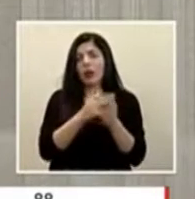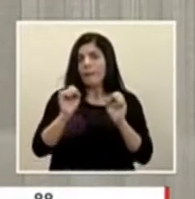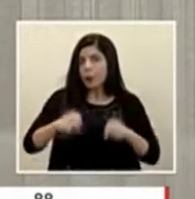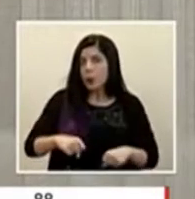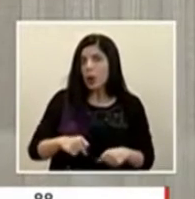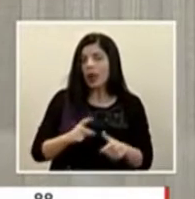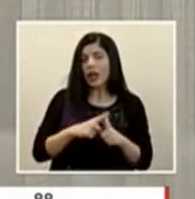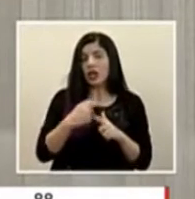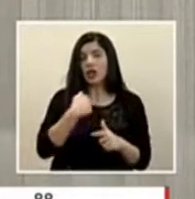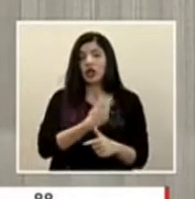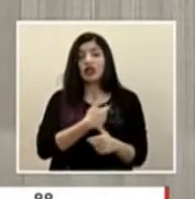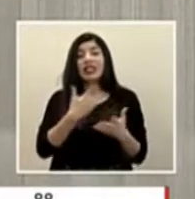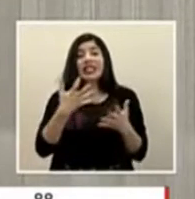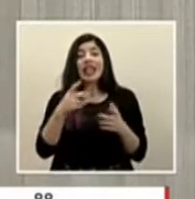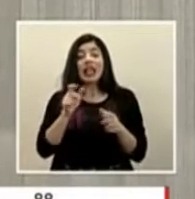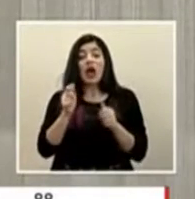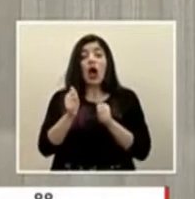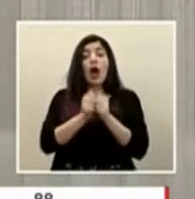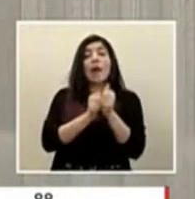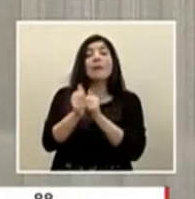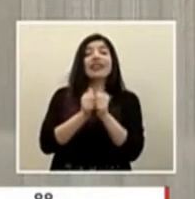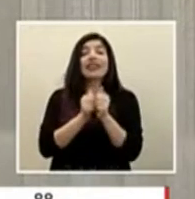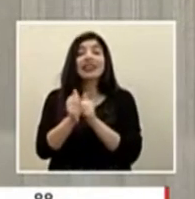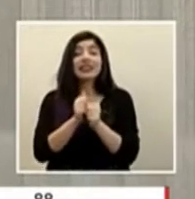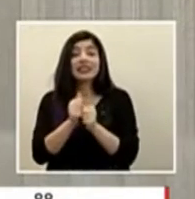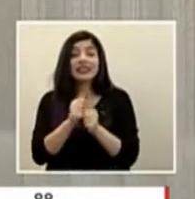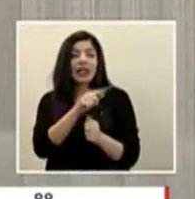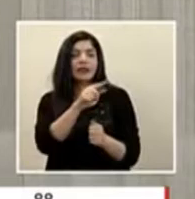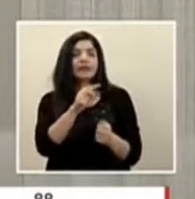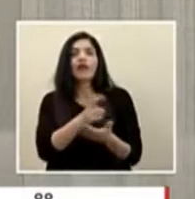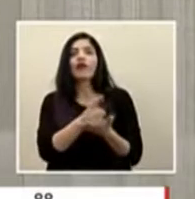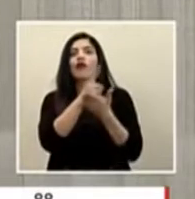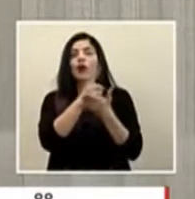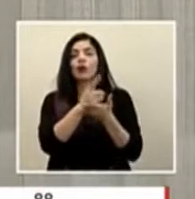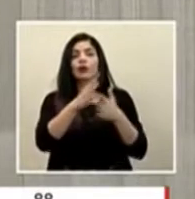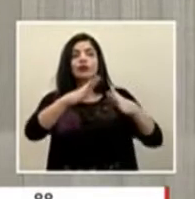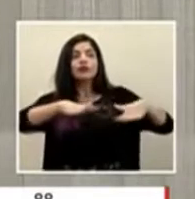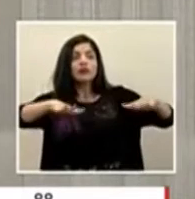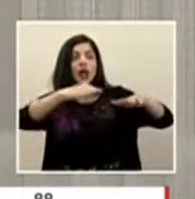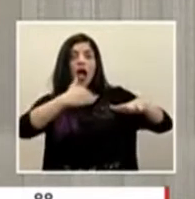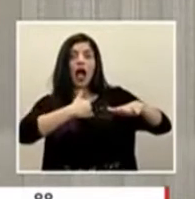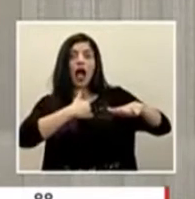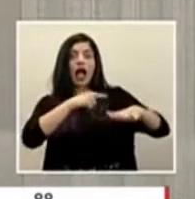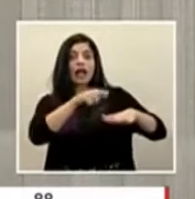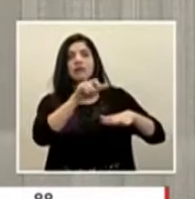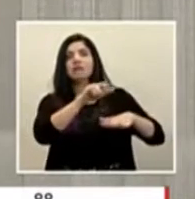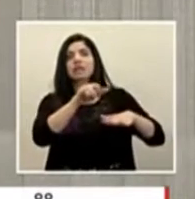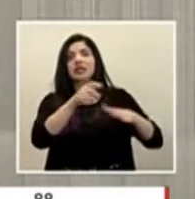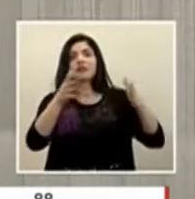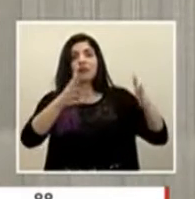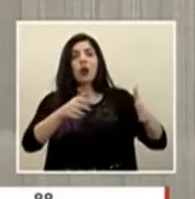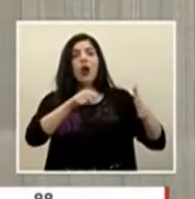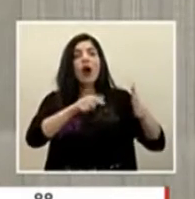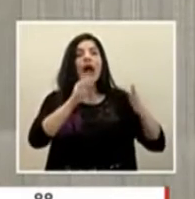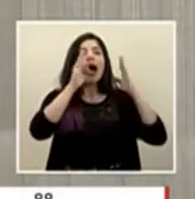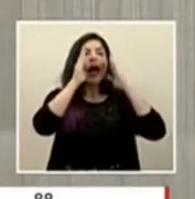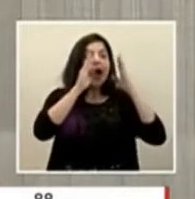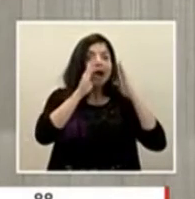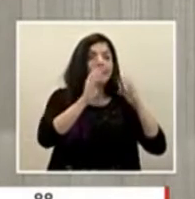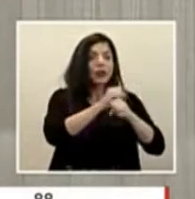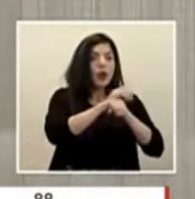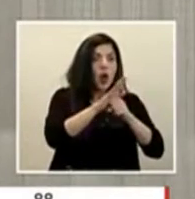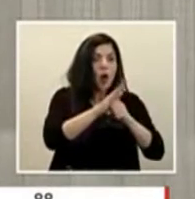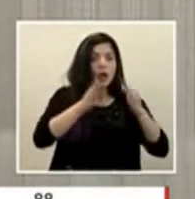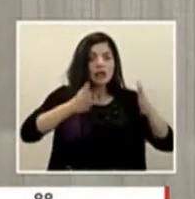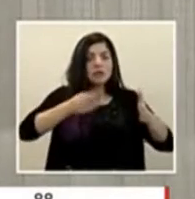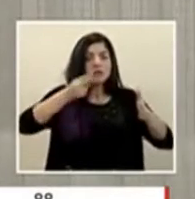la competencia por los recursos, que son los mismos que se requieren para atender una pandemia como esta de